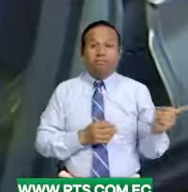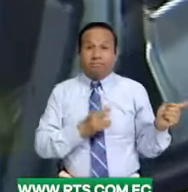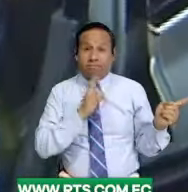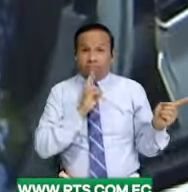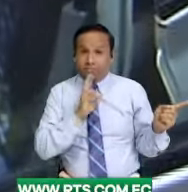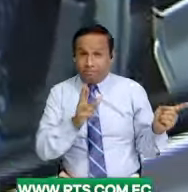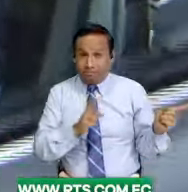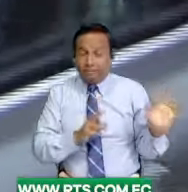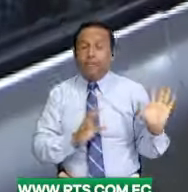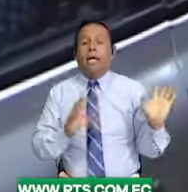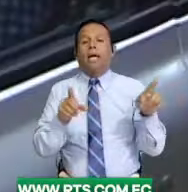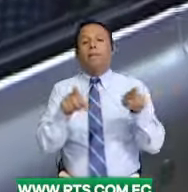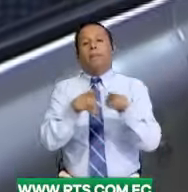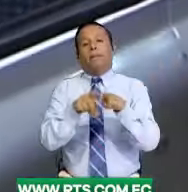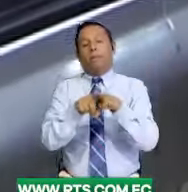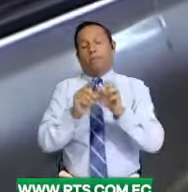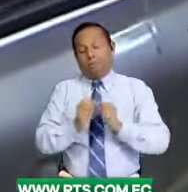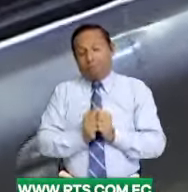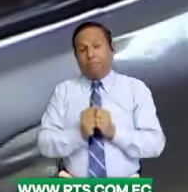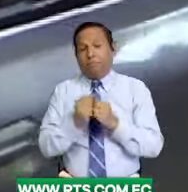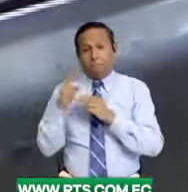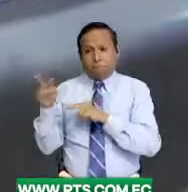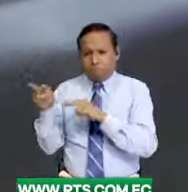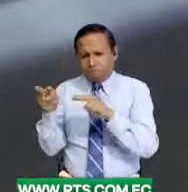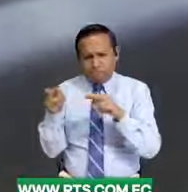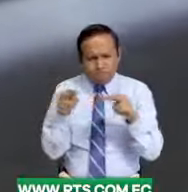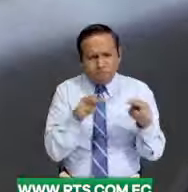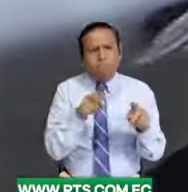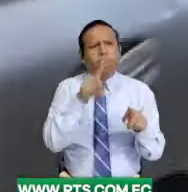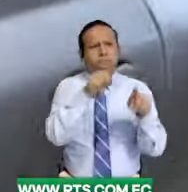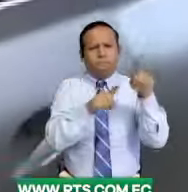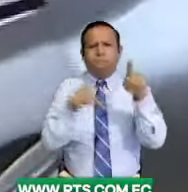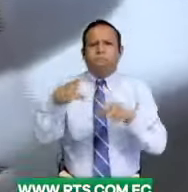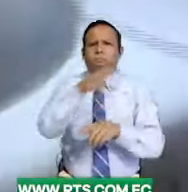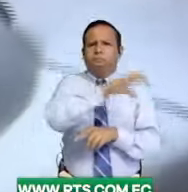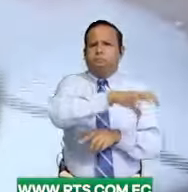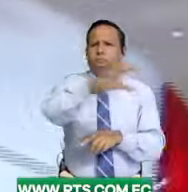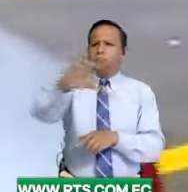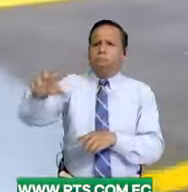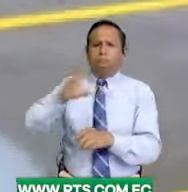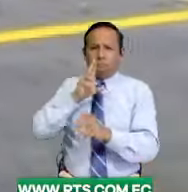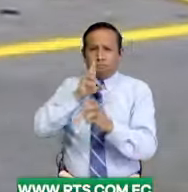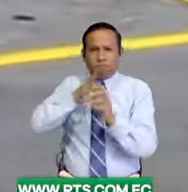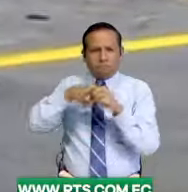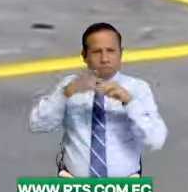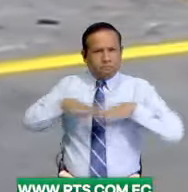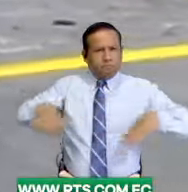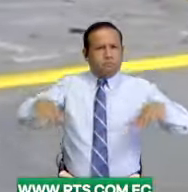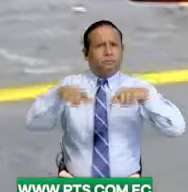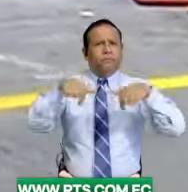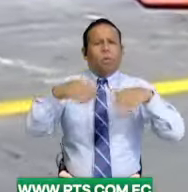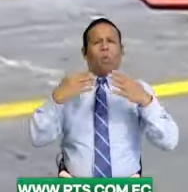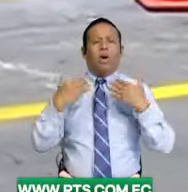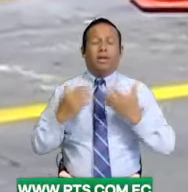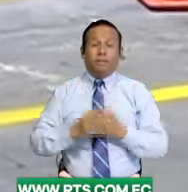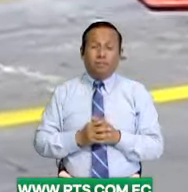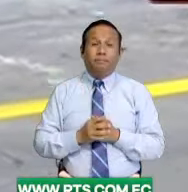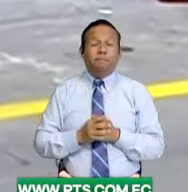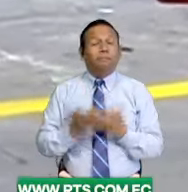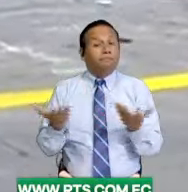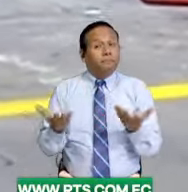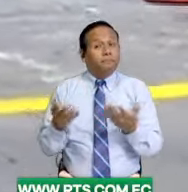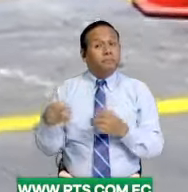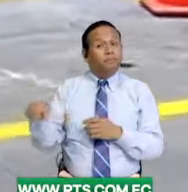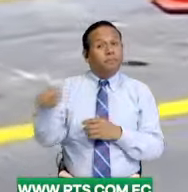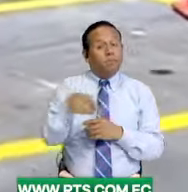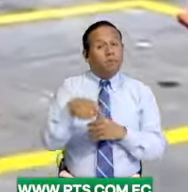también se ha evidenciado en algunas gasolineras en la ciudad de en Guayaquil. Así, la entidad también que controla